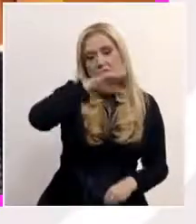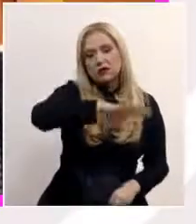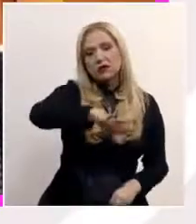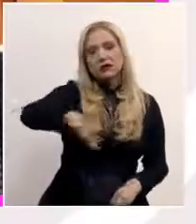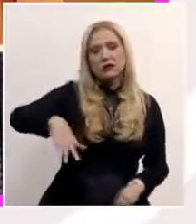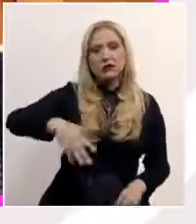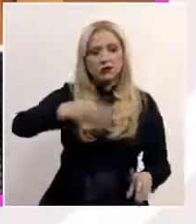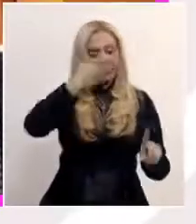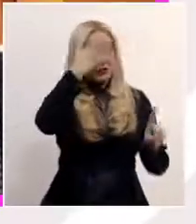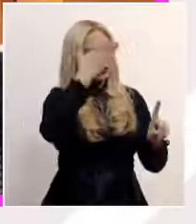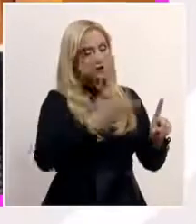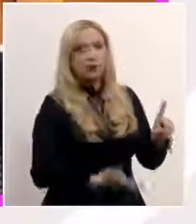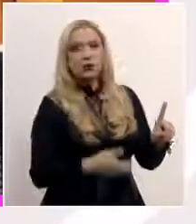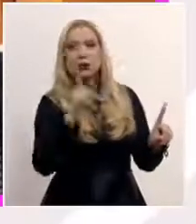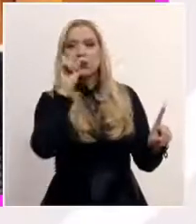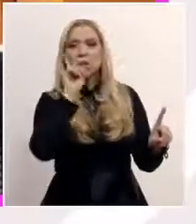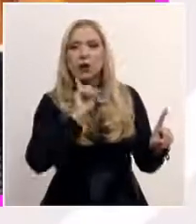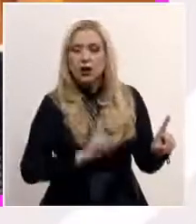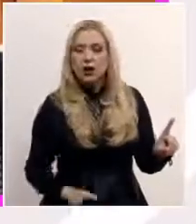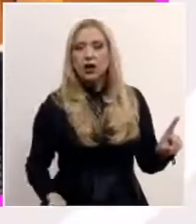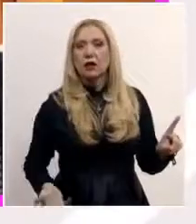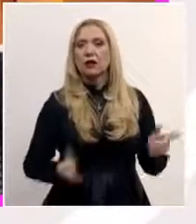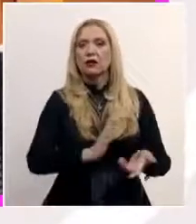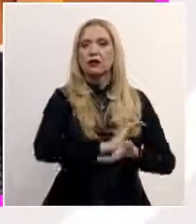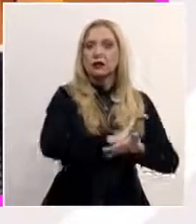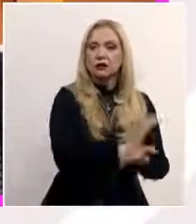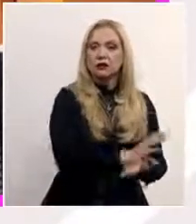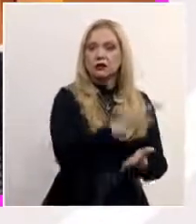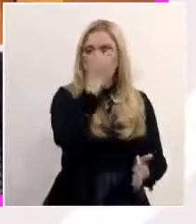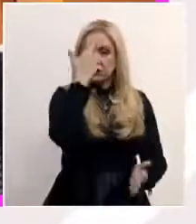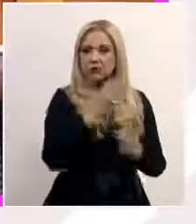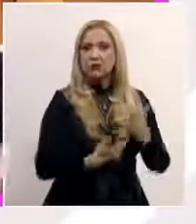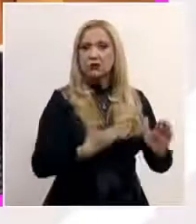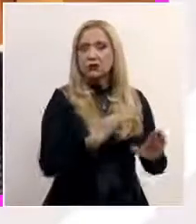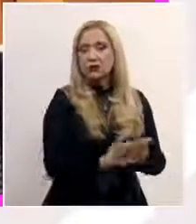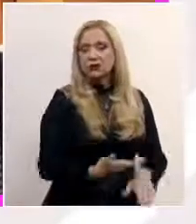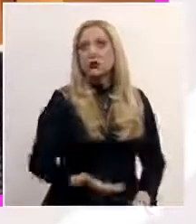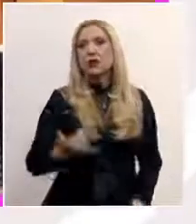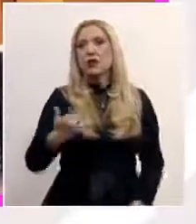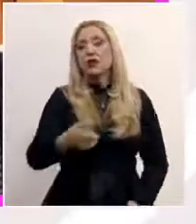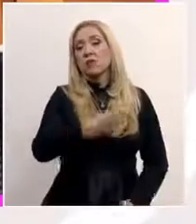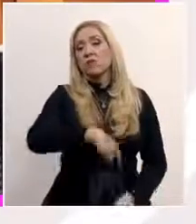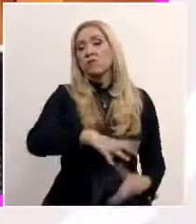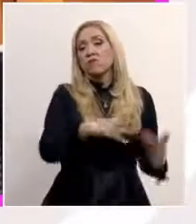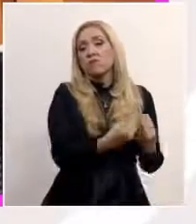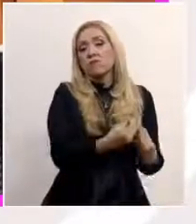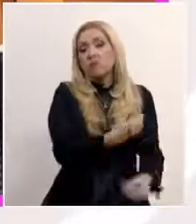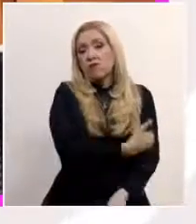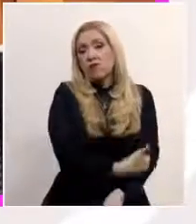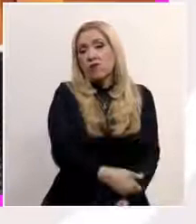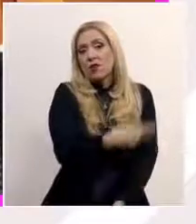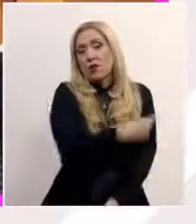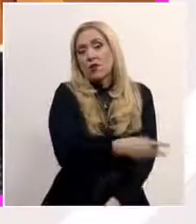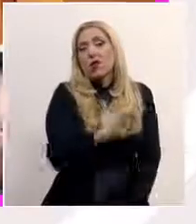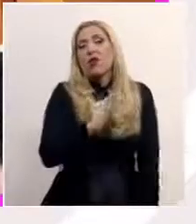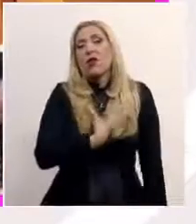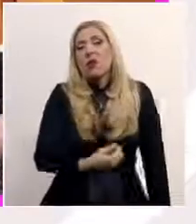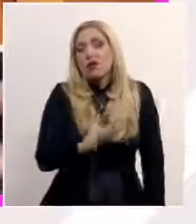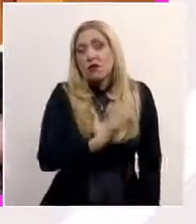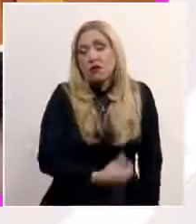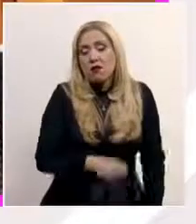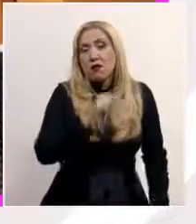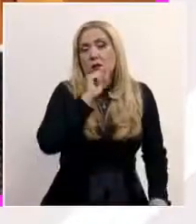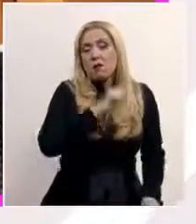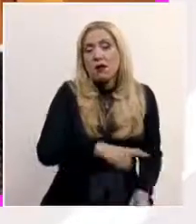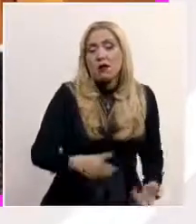la persona en sí misma, de la mujer discriminada, violentada, sino de sus familias y en este caso de sus hijos